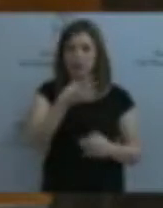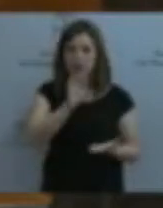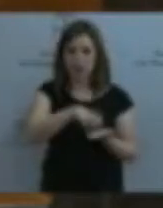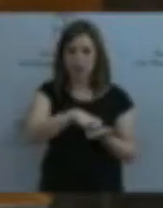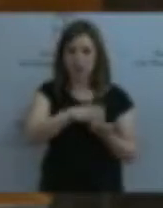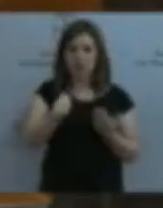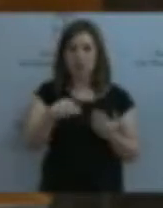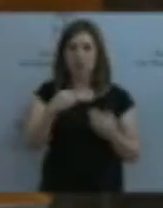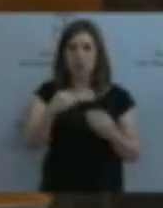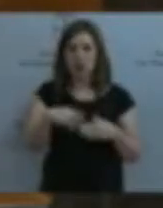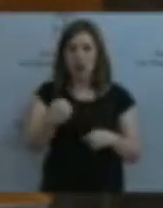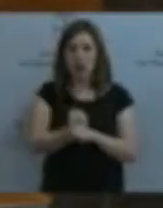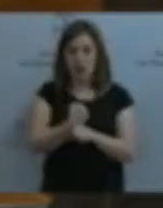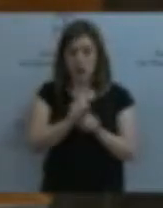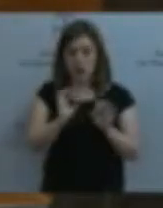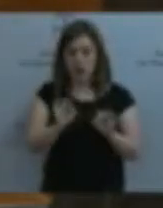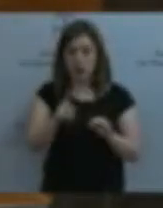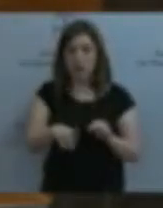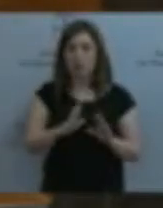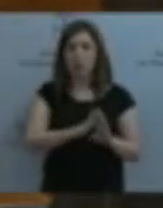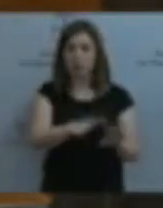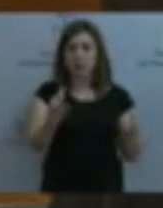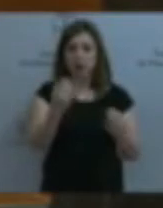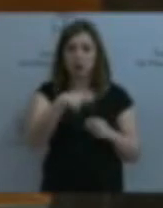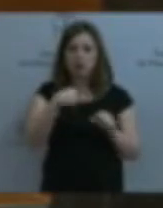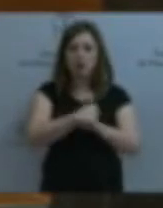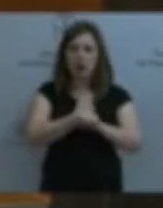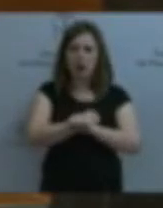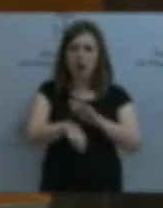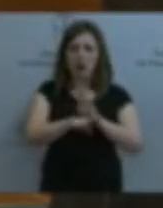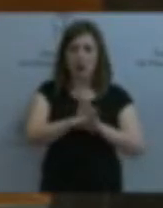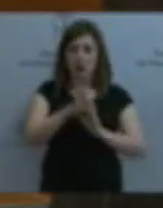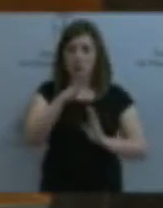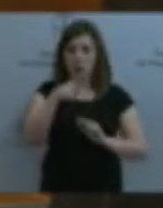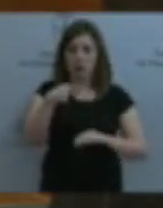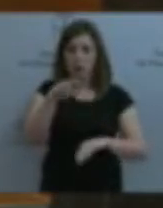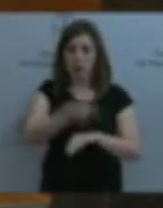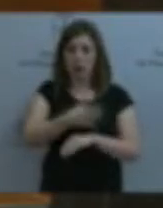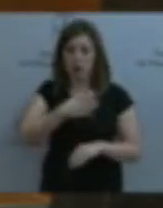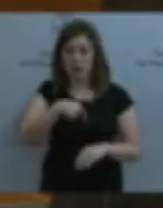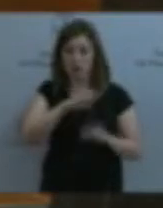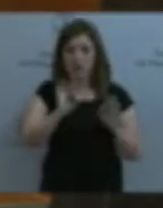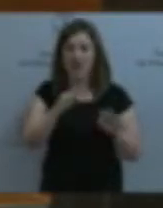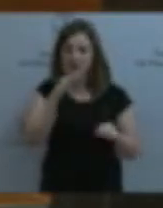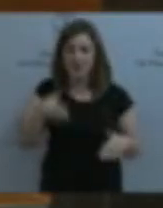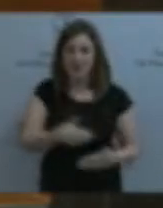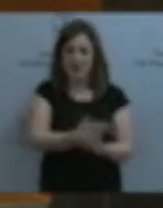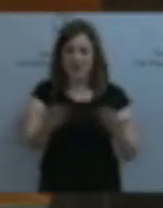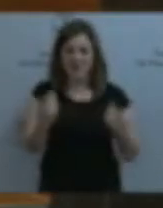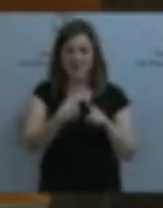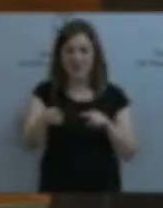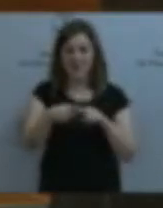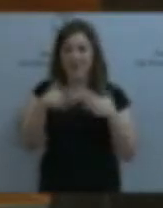laboral. Y, por otra parte, nosotros seguiremos trabajando, como nuestra obligación, por ofrecer productos saludables,